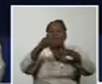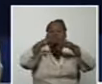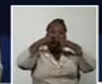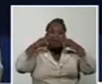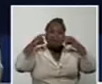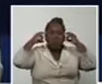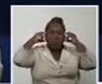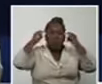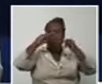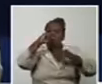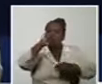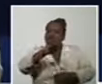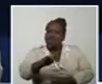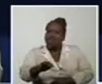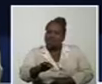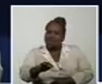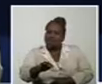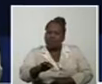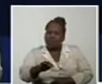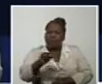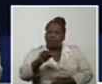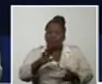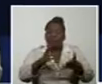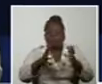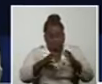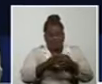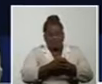niño. Eso es complejo.